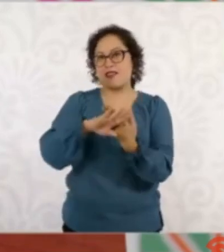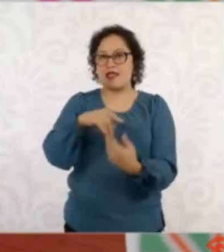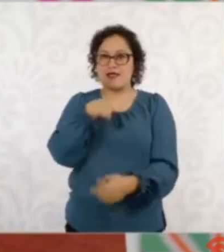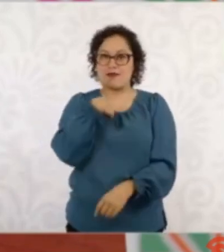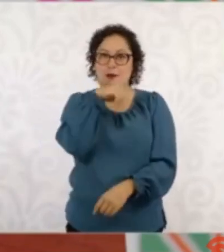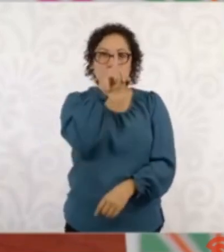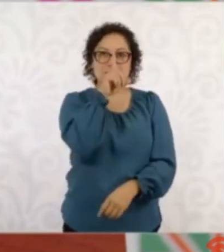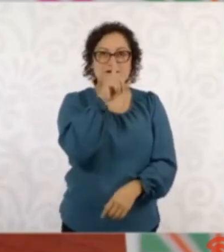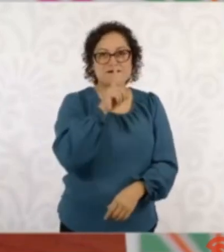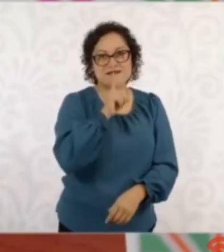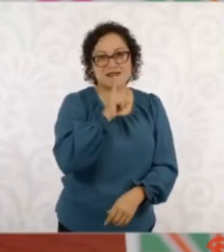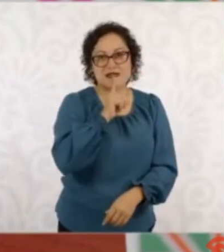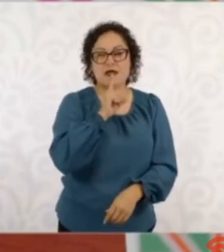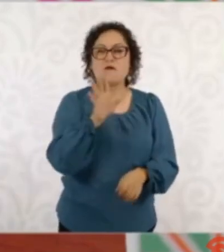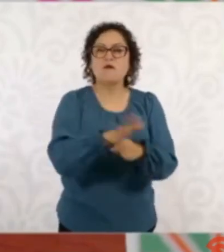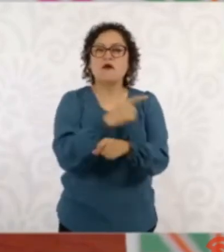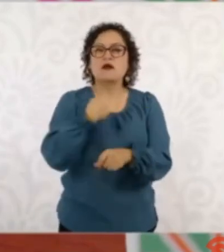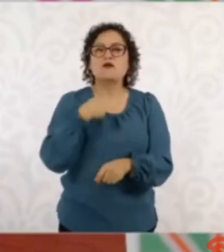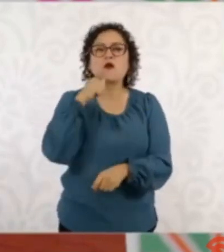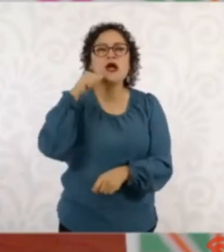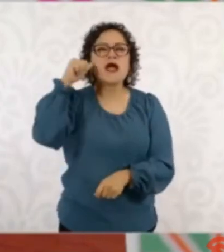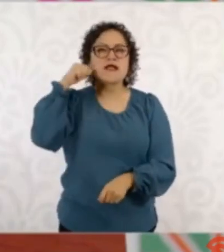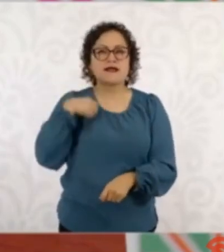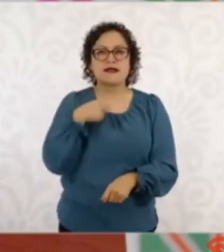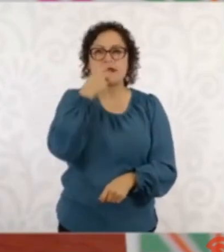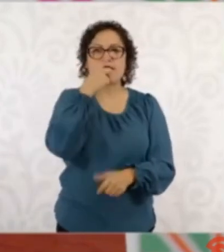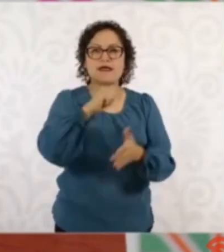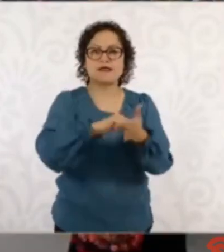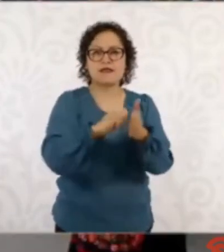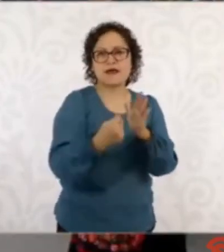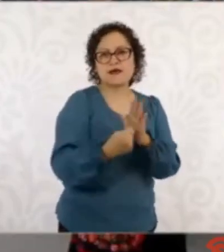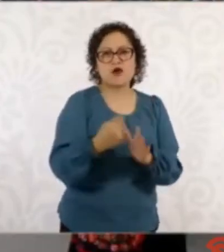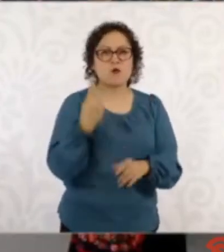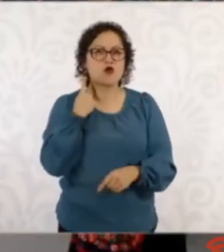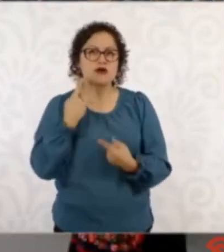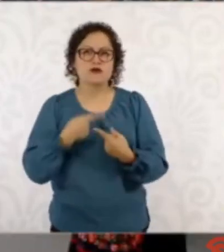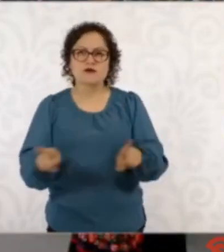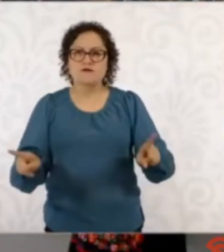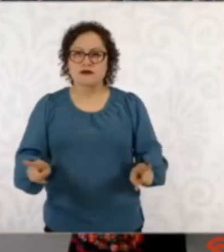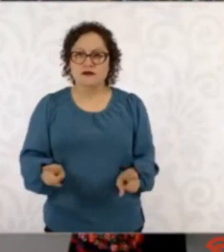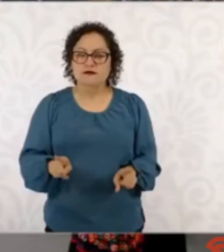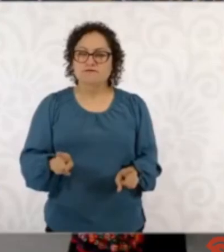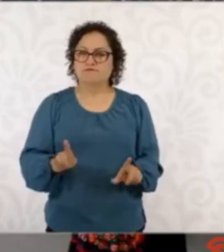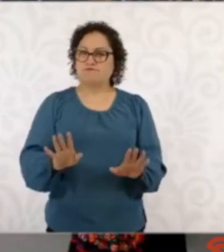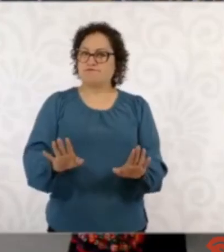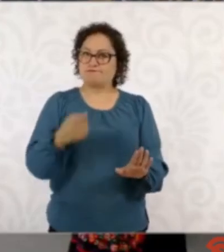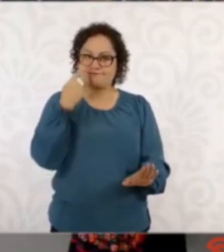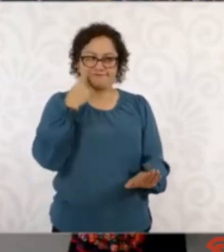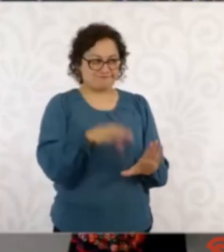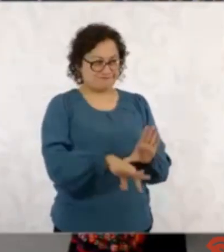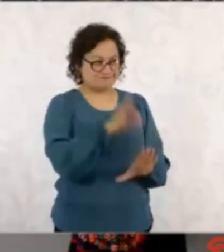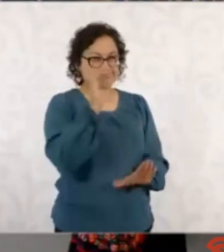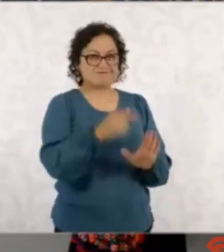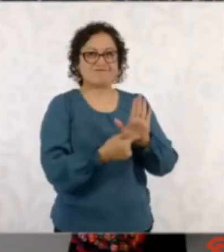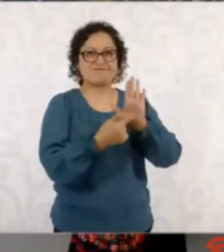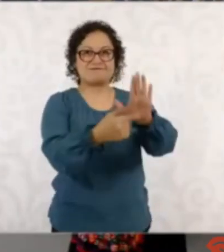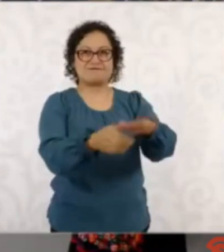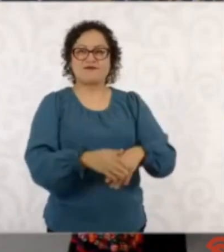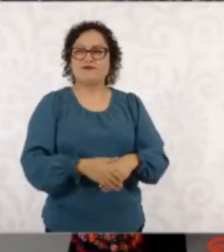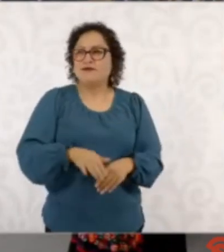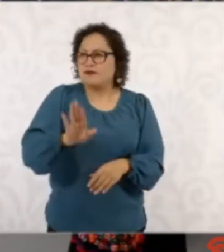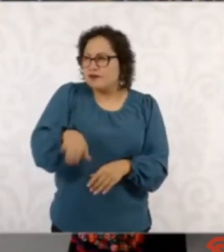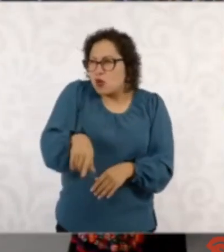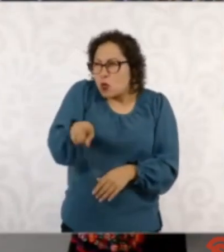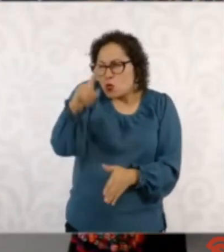razón técnica y no política. ¿Y, Presidenta, cree que hay algún interés oscuro, algún tipo de sabotaje